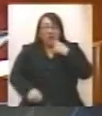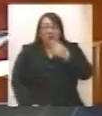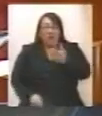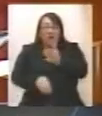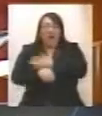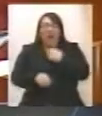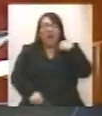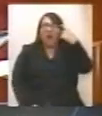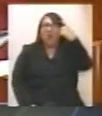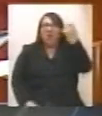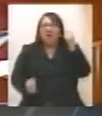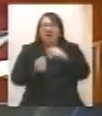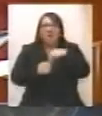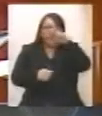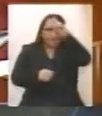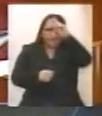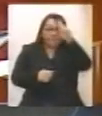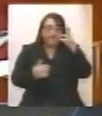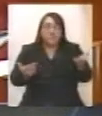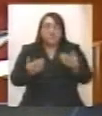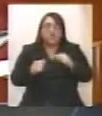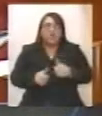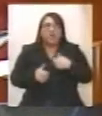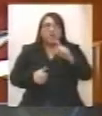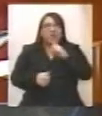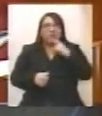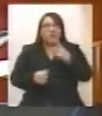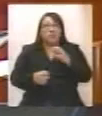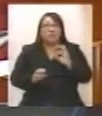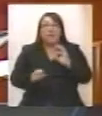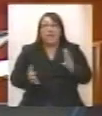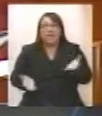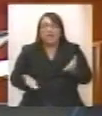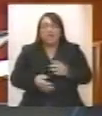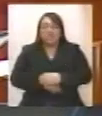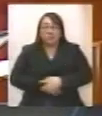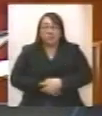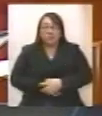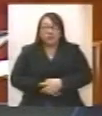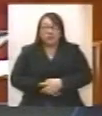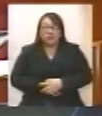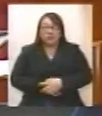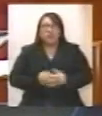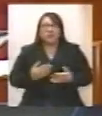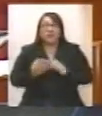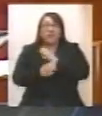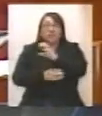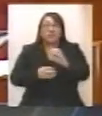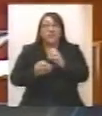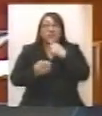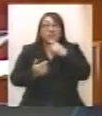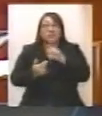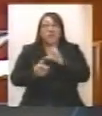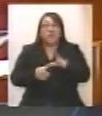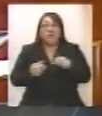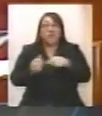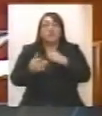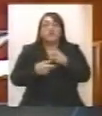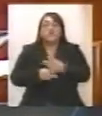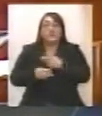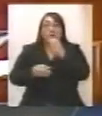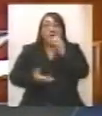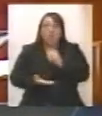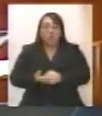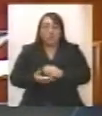sueño con un Perú donde la vida no sea un riesgo, donde las ciudades sean espacios seguros y donde